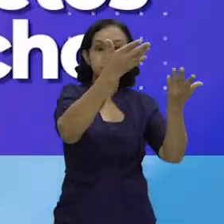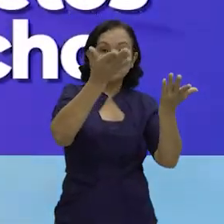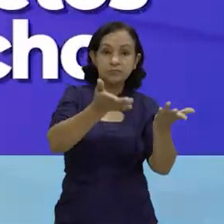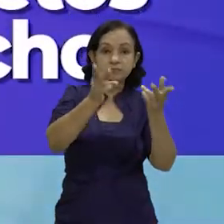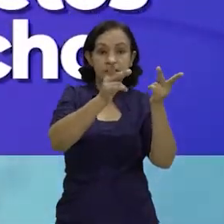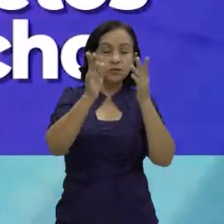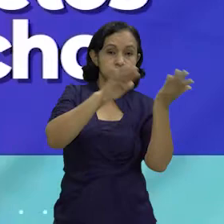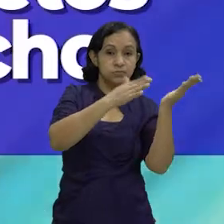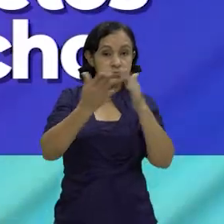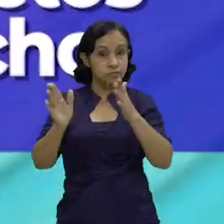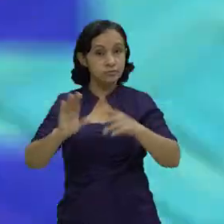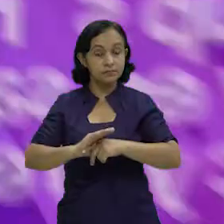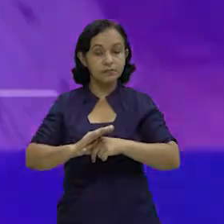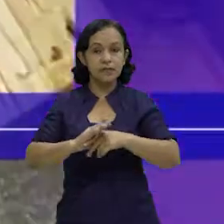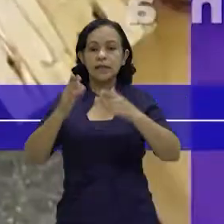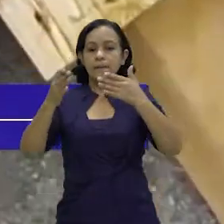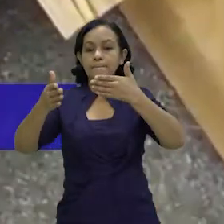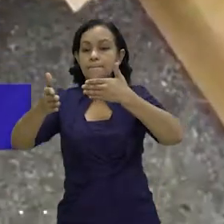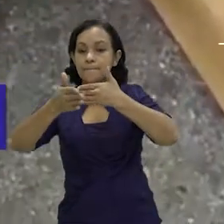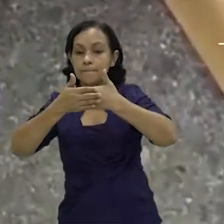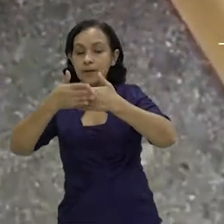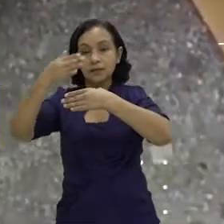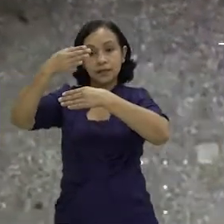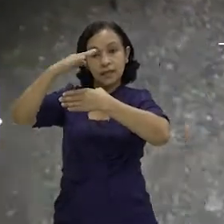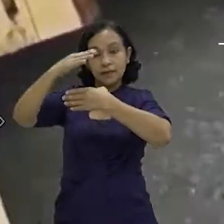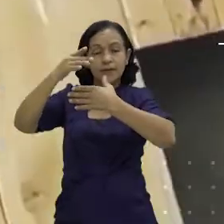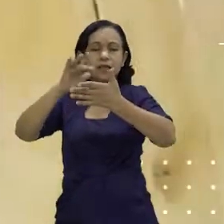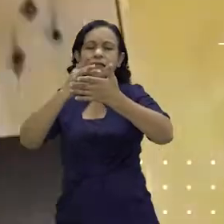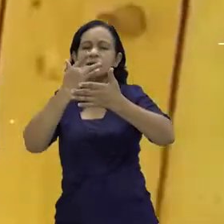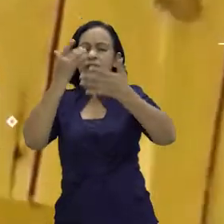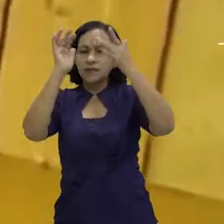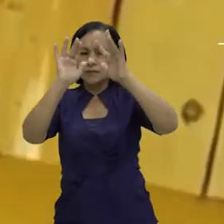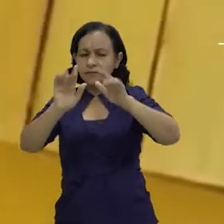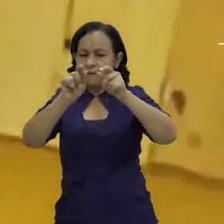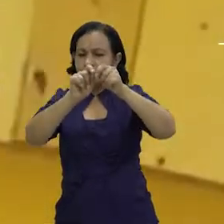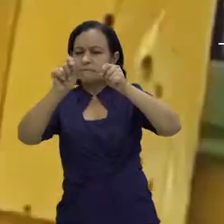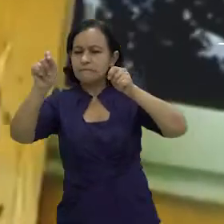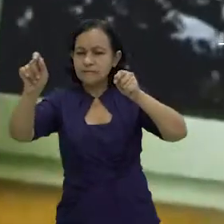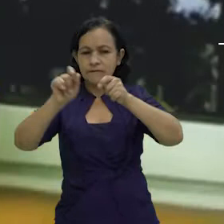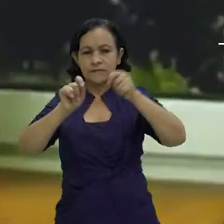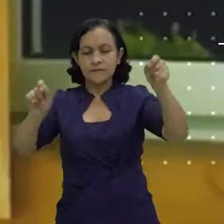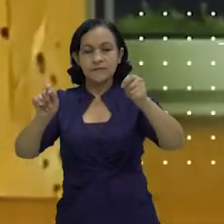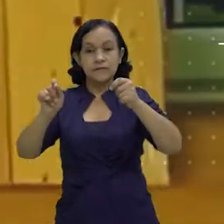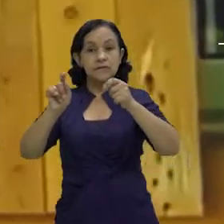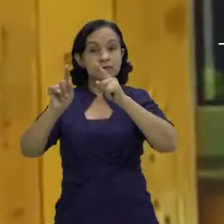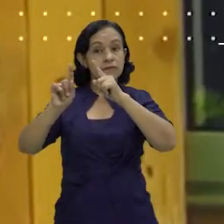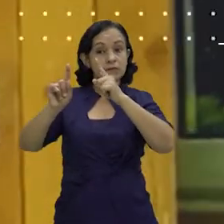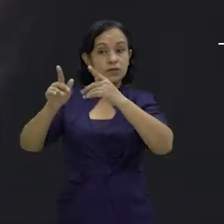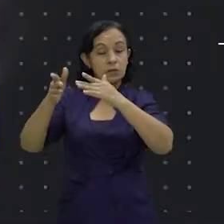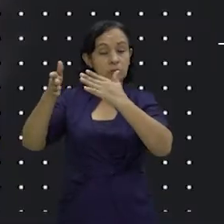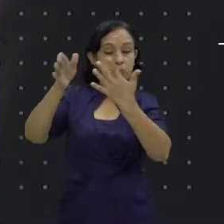salir disparados con las rachas de viento. Reforcemos puertas y ventanas de vidrios con madera y cinta adhesiva, evitando que